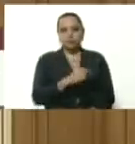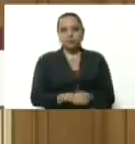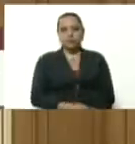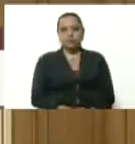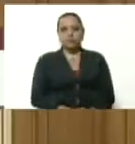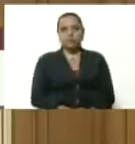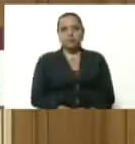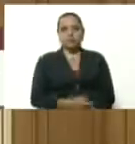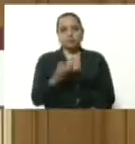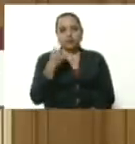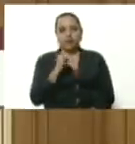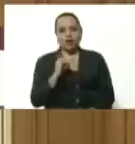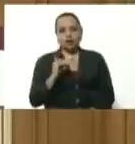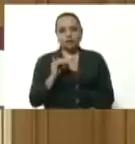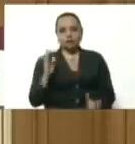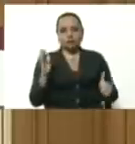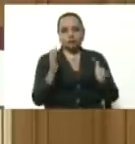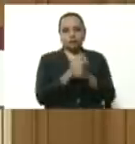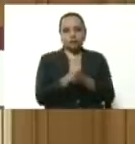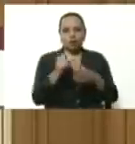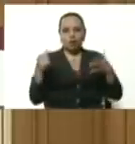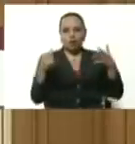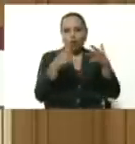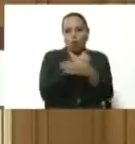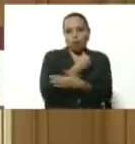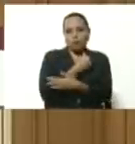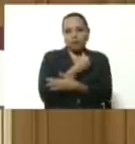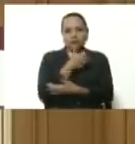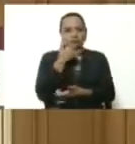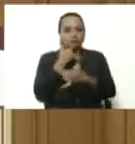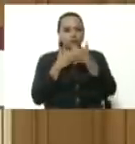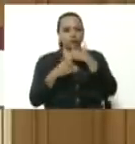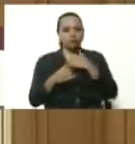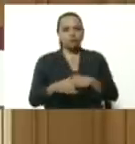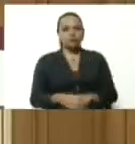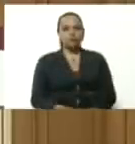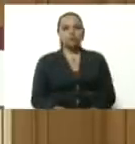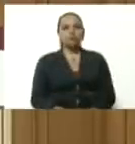descubierto, no solamente el intento de golpe fallido